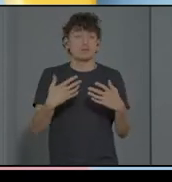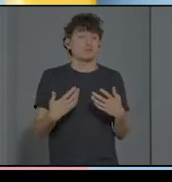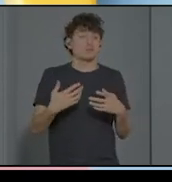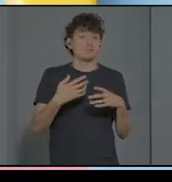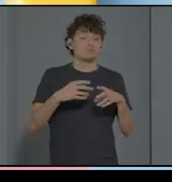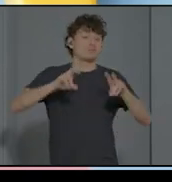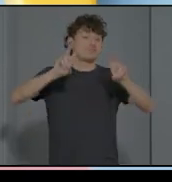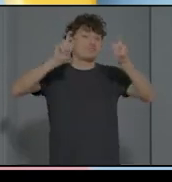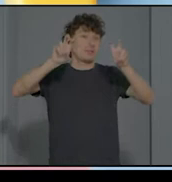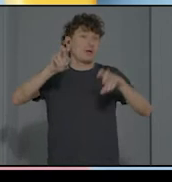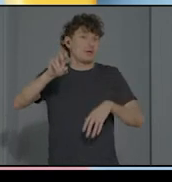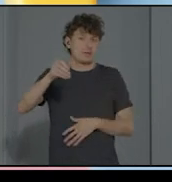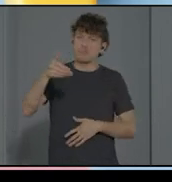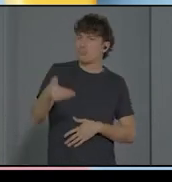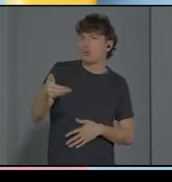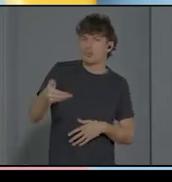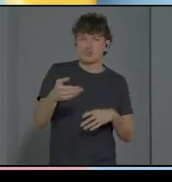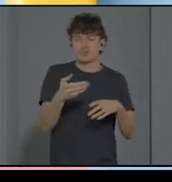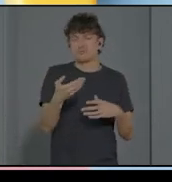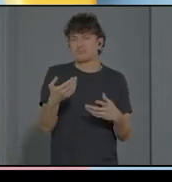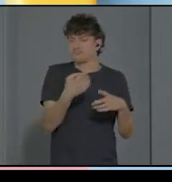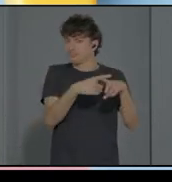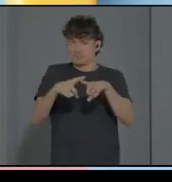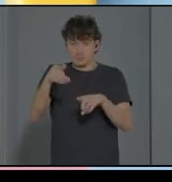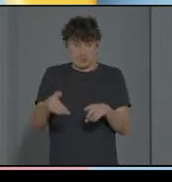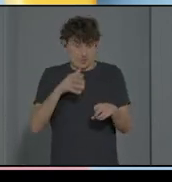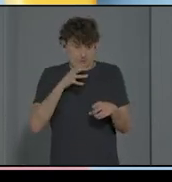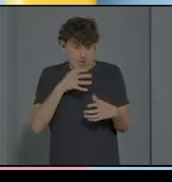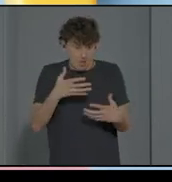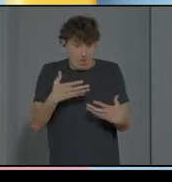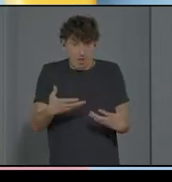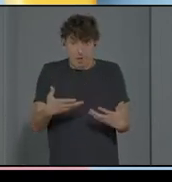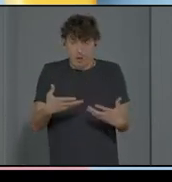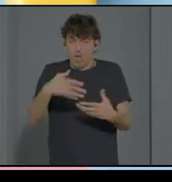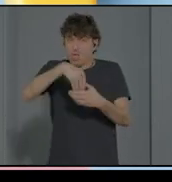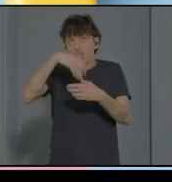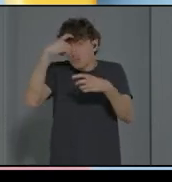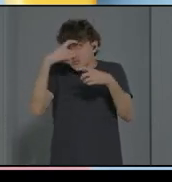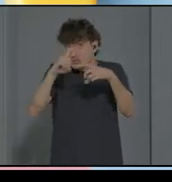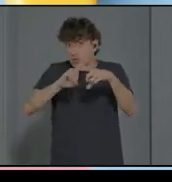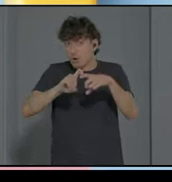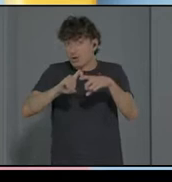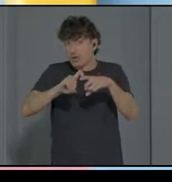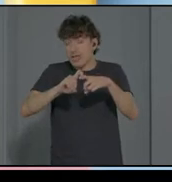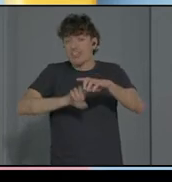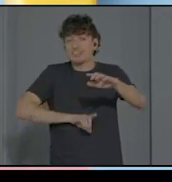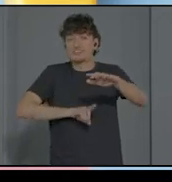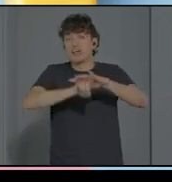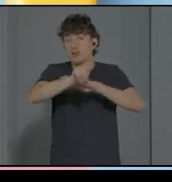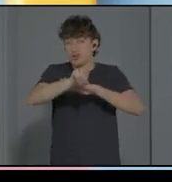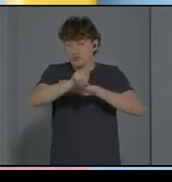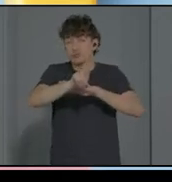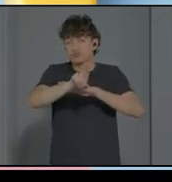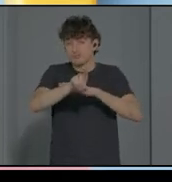a las cuestiones fundamentales abiertas en este momento en el ámbito de la psicología del desarrollo, que tienen una fuerte relevancia a